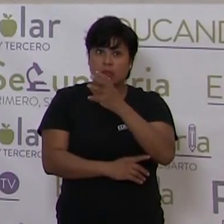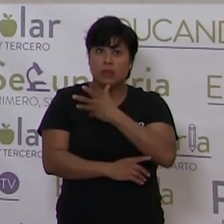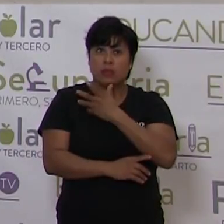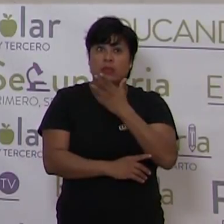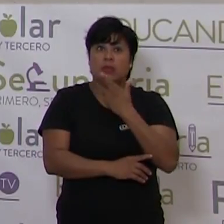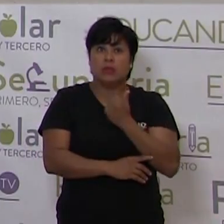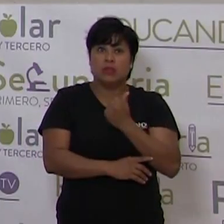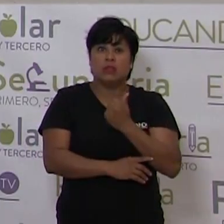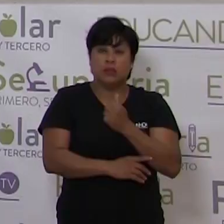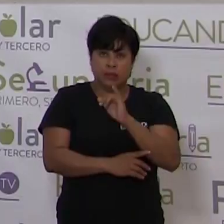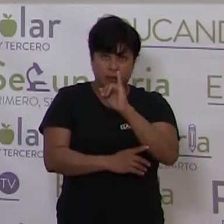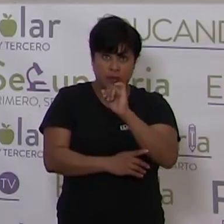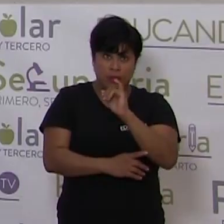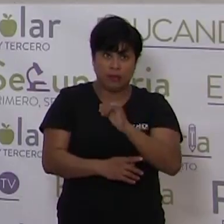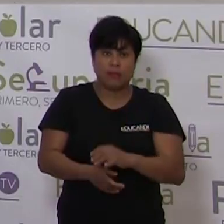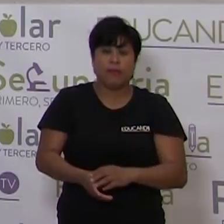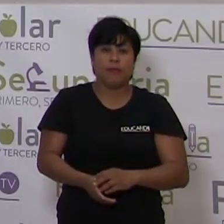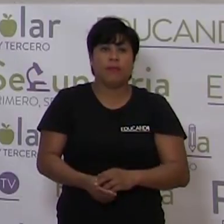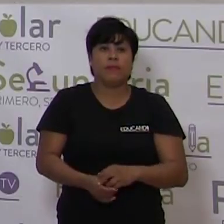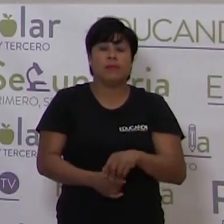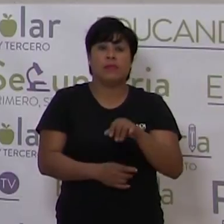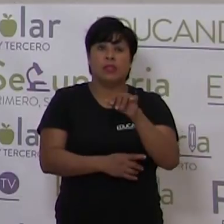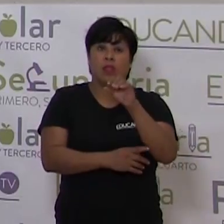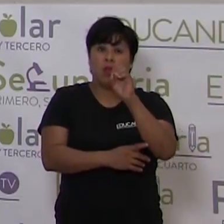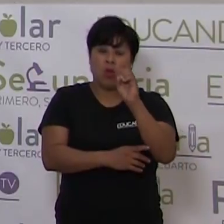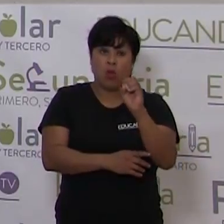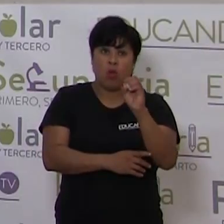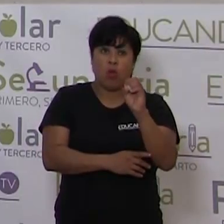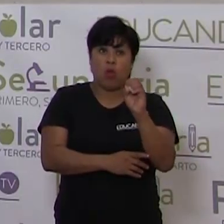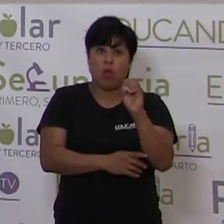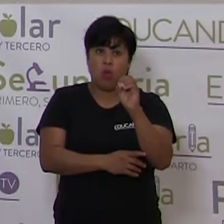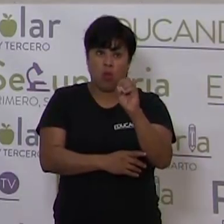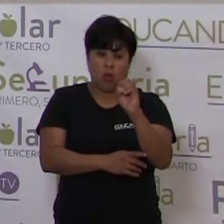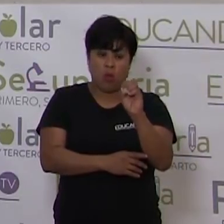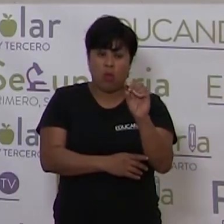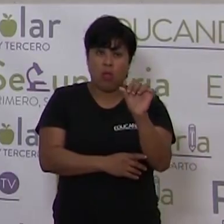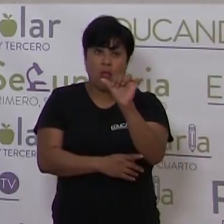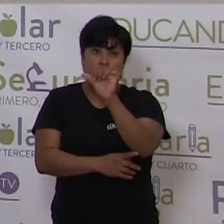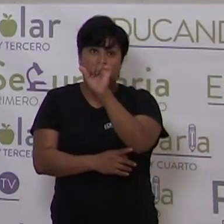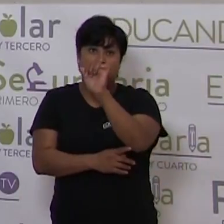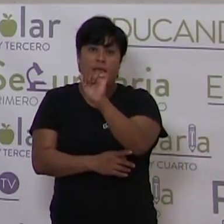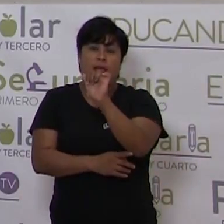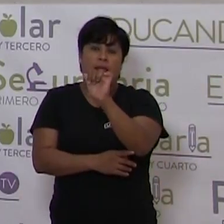razón, ¿sí? Del segmento O a A